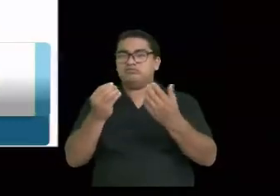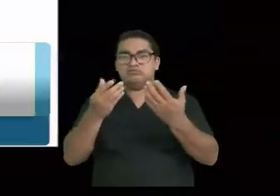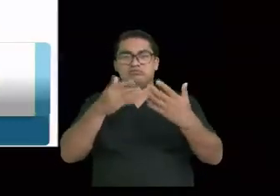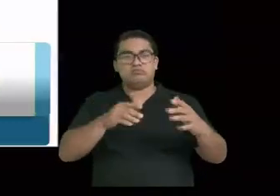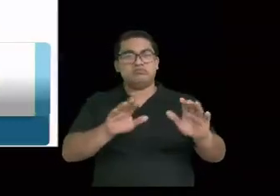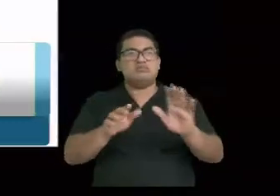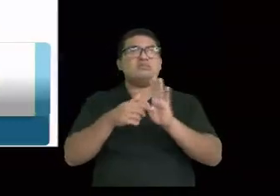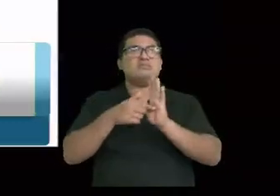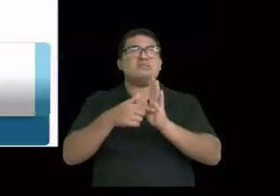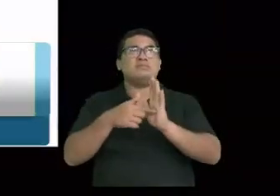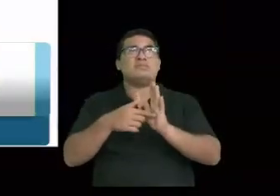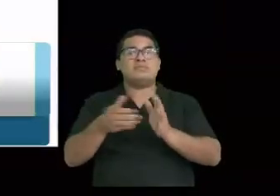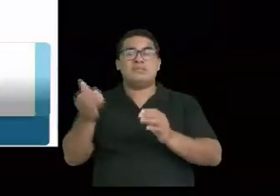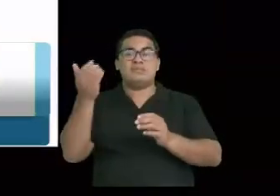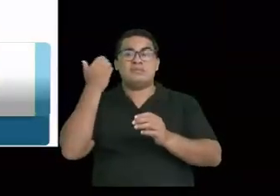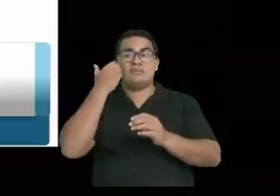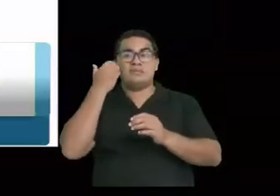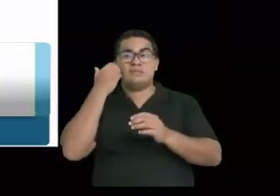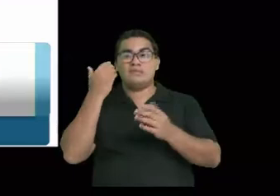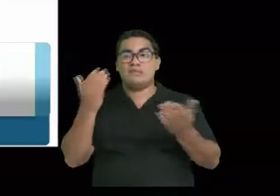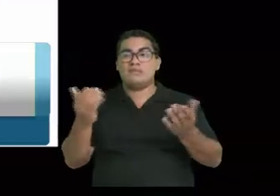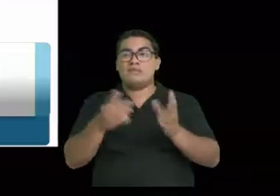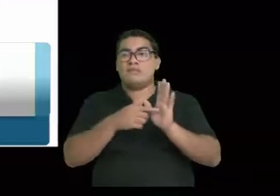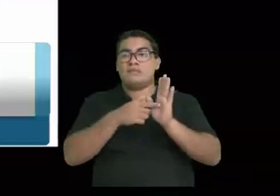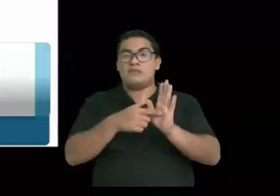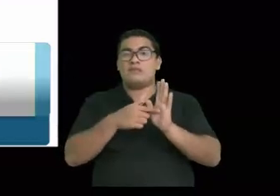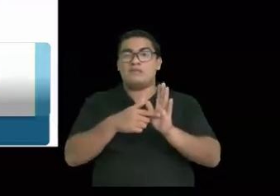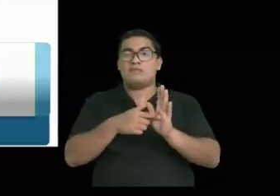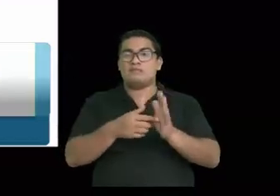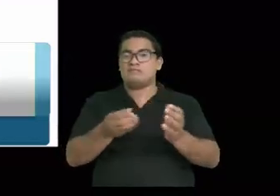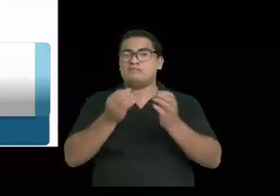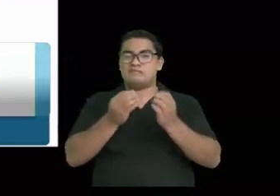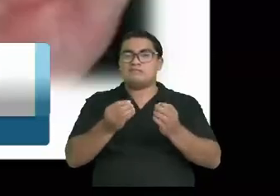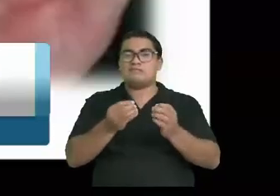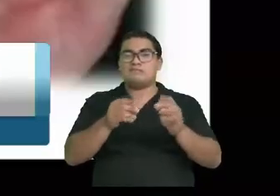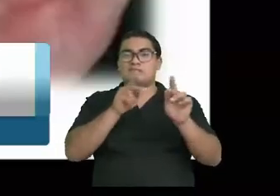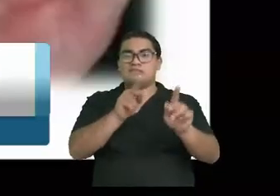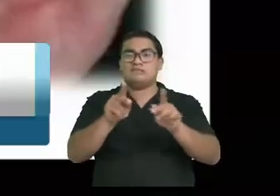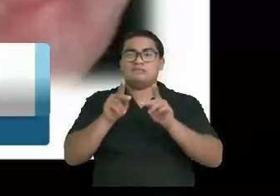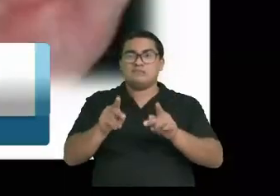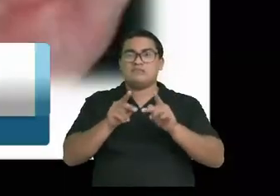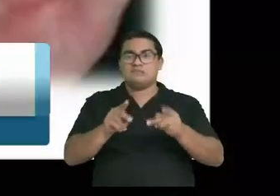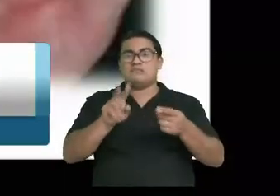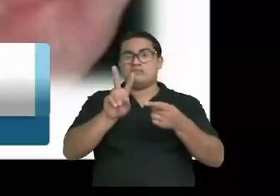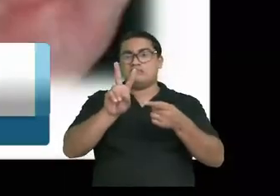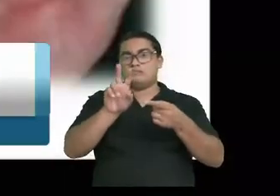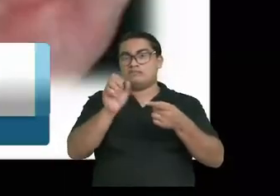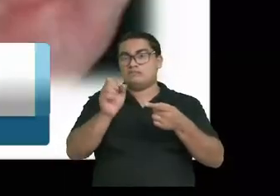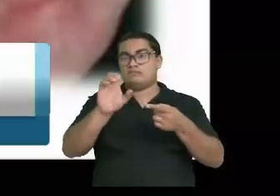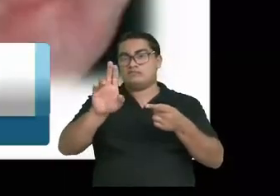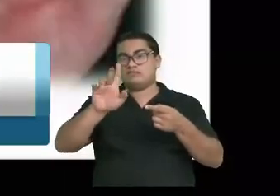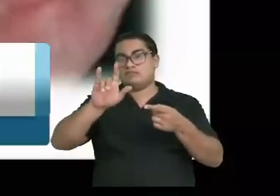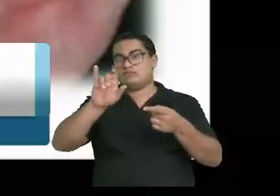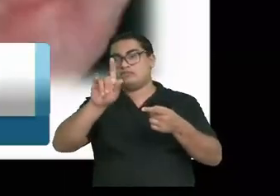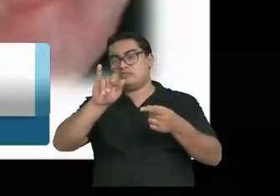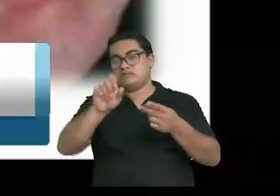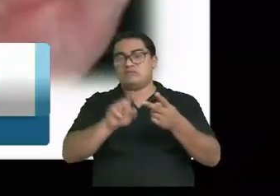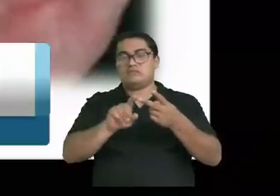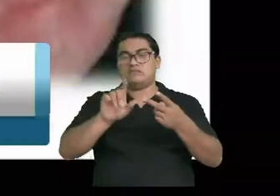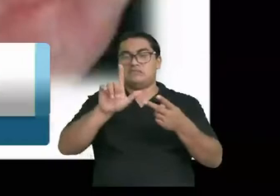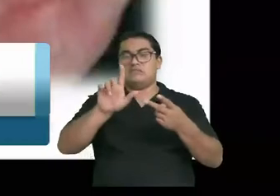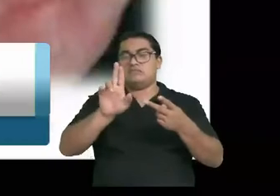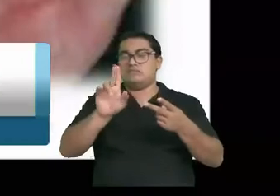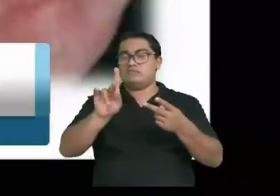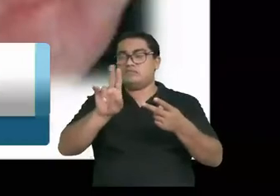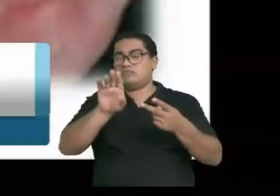de las manifestaciones de enfermedades autoinmunes y lo observamos con frecuencia en pacientes con vasculitis, en pacientes con lupus, en pacientes con